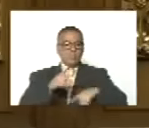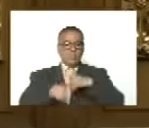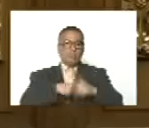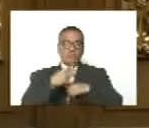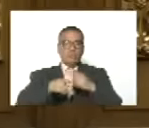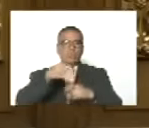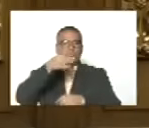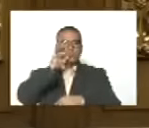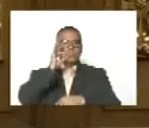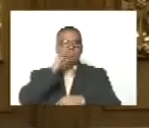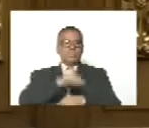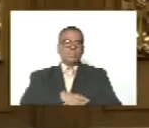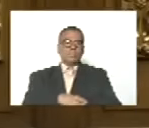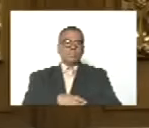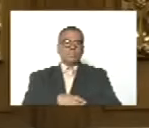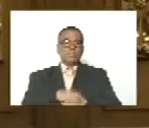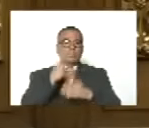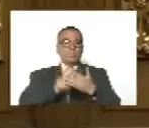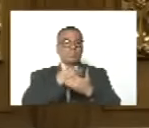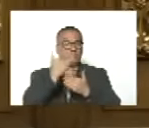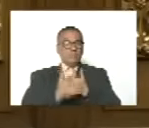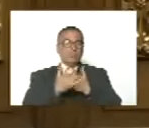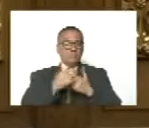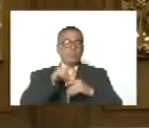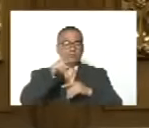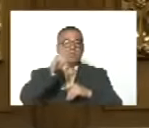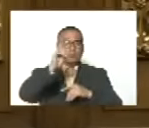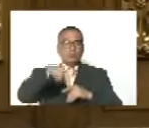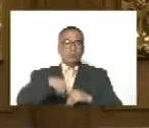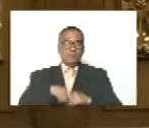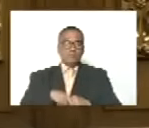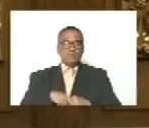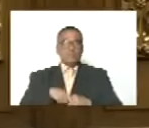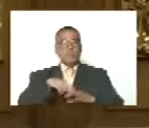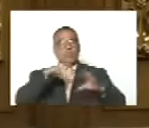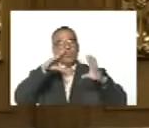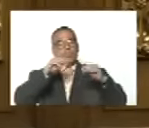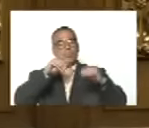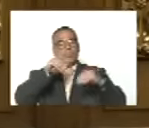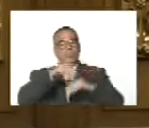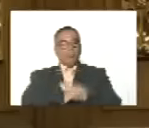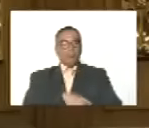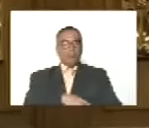de café, planes y programas, donde hablamos